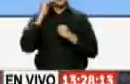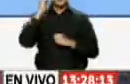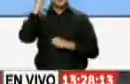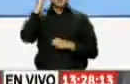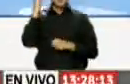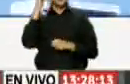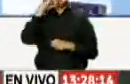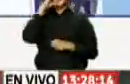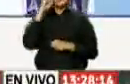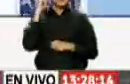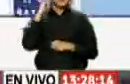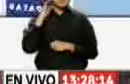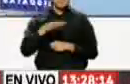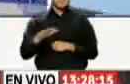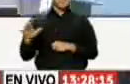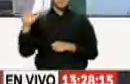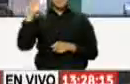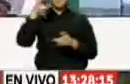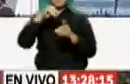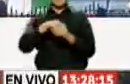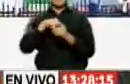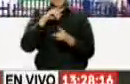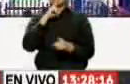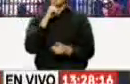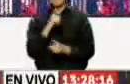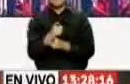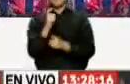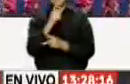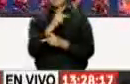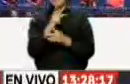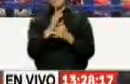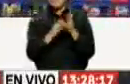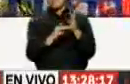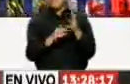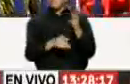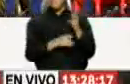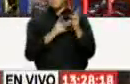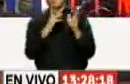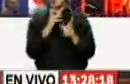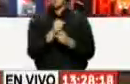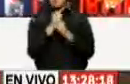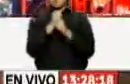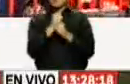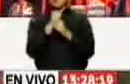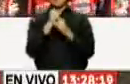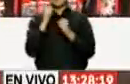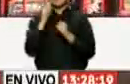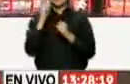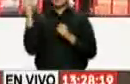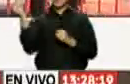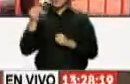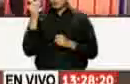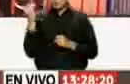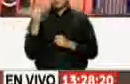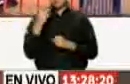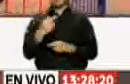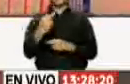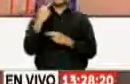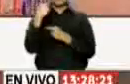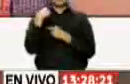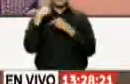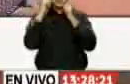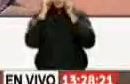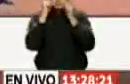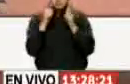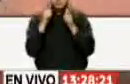y de niños. Hay ciertas disposiciones, obviamente, que se tienen que cumplir por el tema de seguridad. Hay jóvenes que son los que están